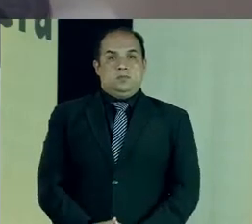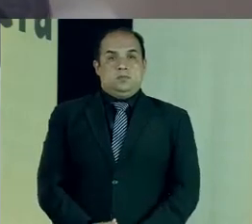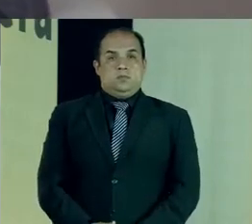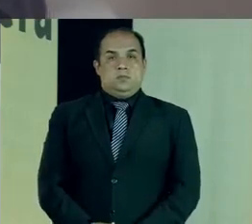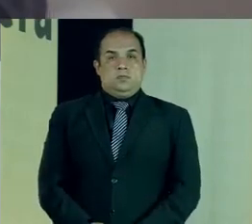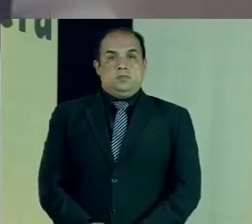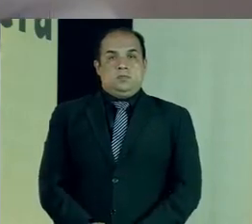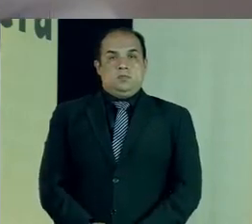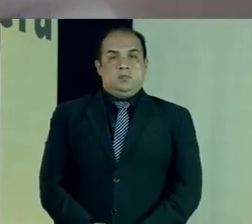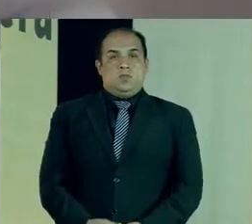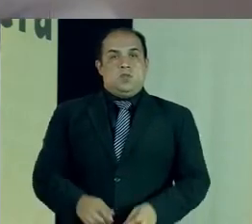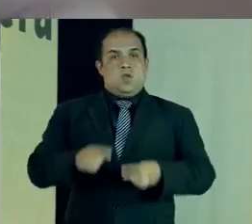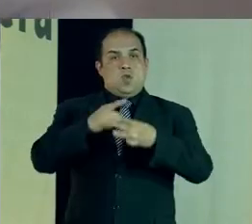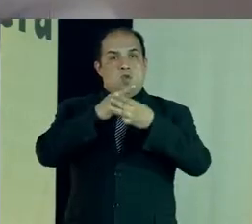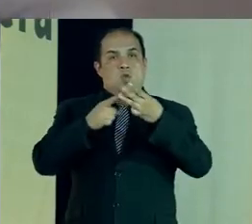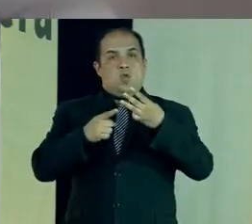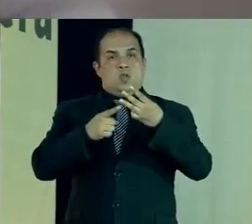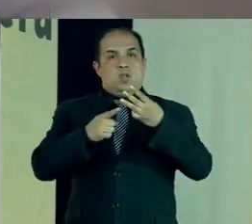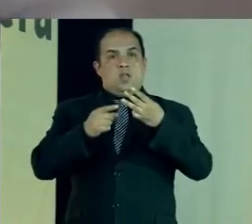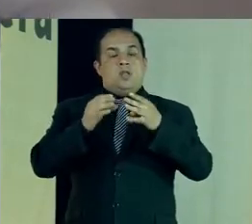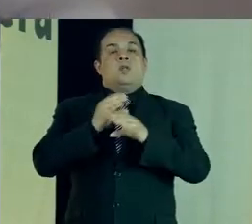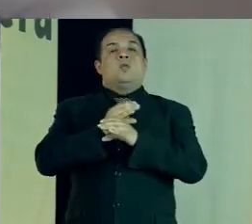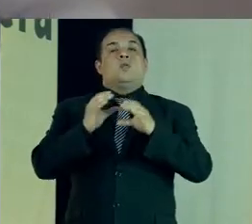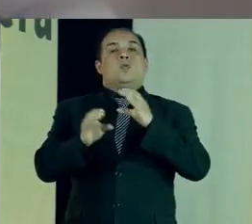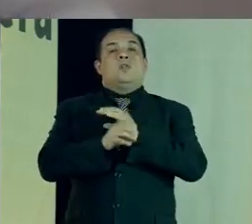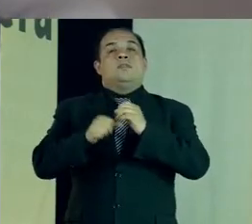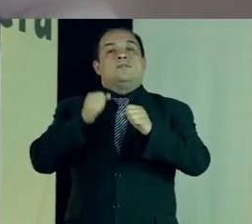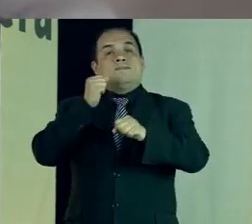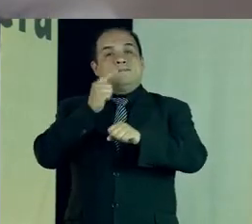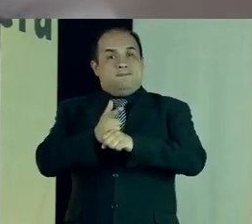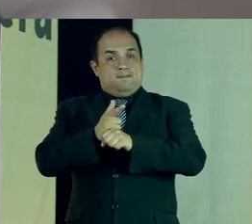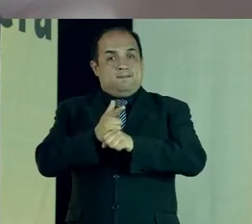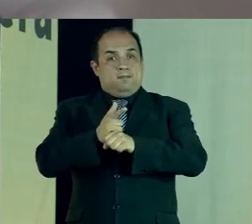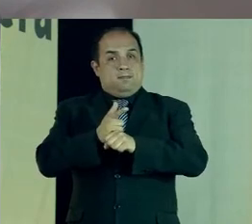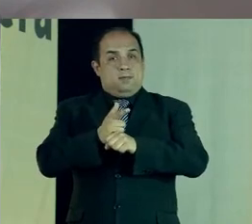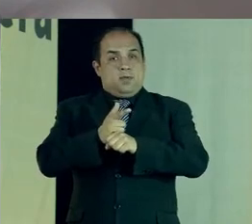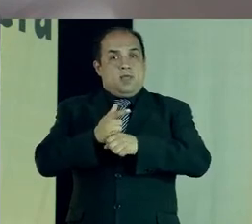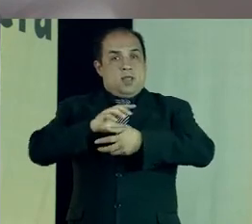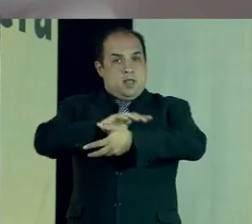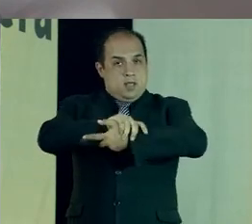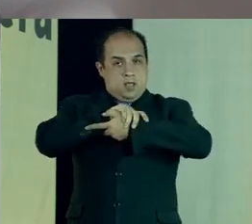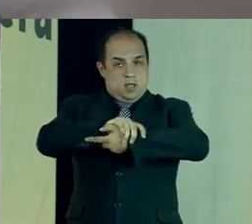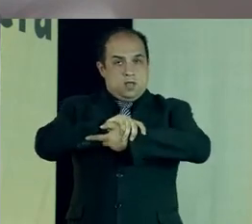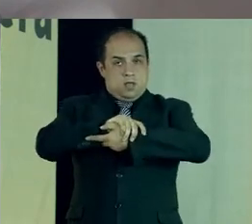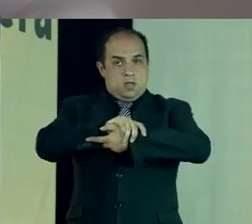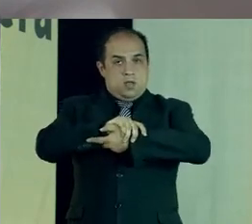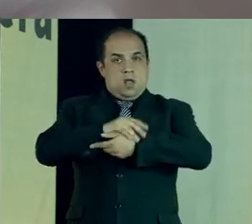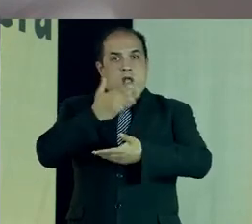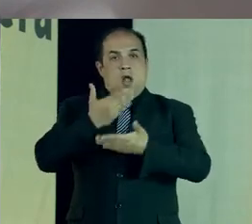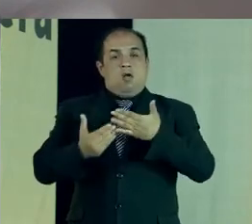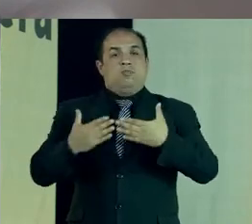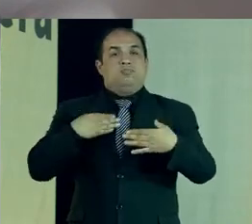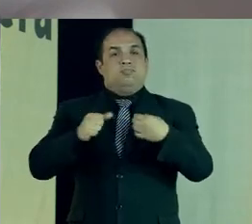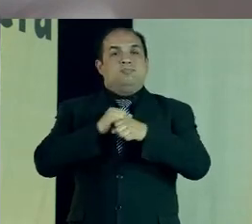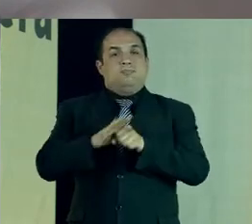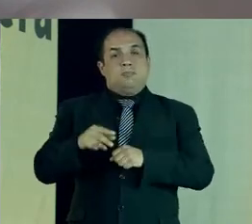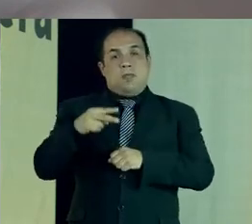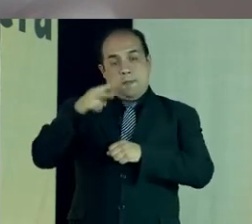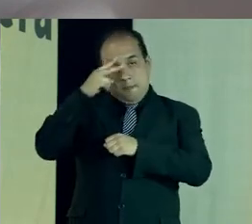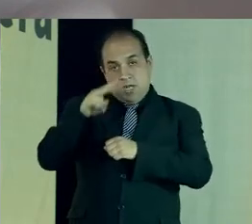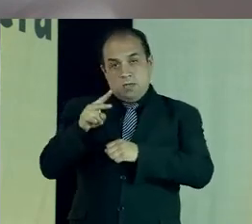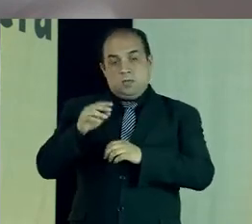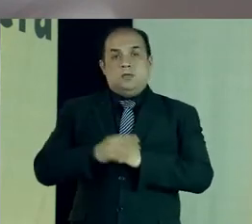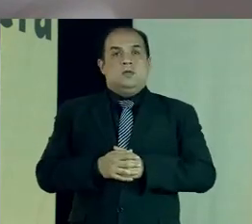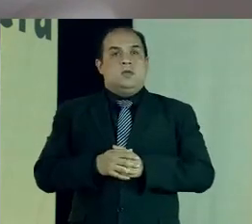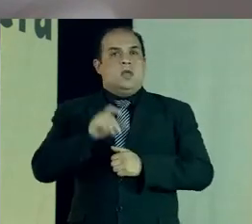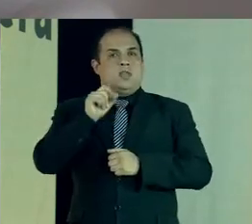hay tres dimensiones que identificó en la de la solidaridad durante la pandemia en méxico y